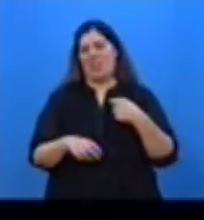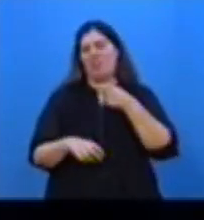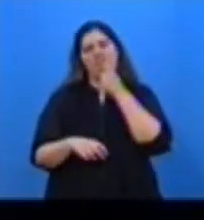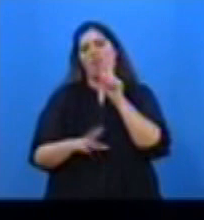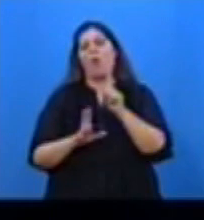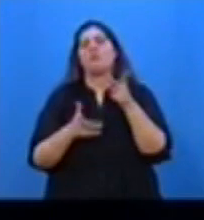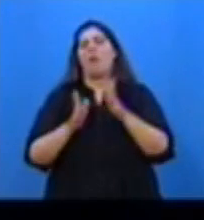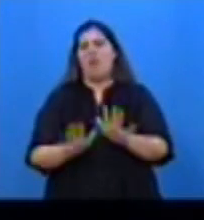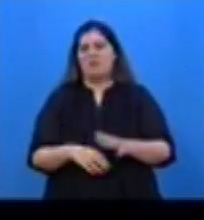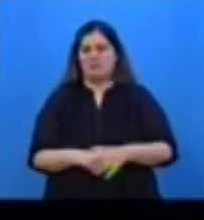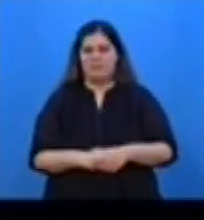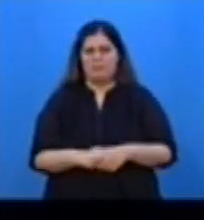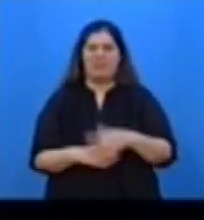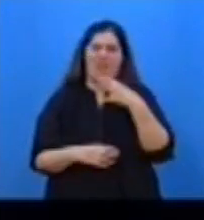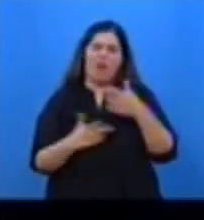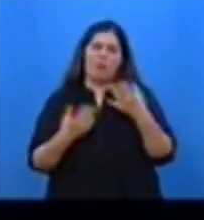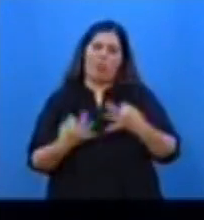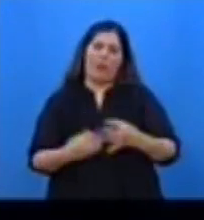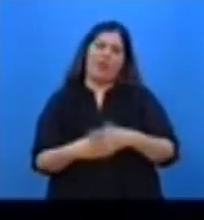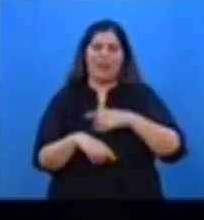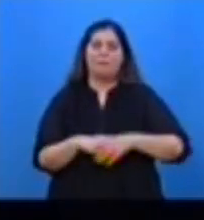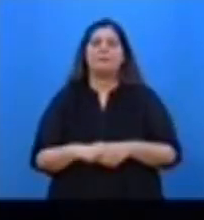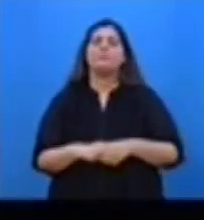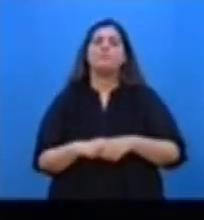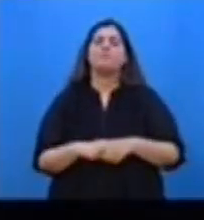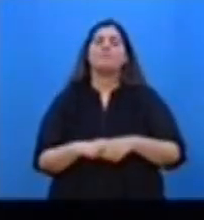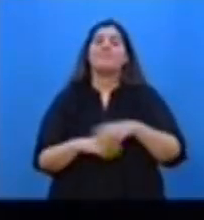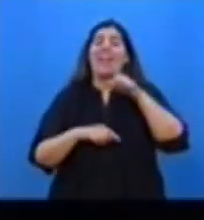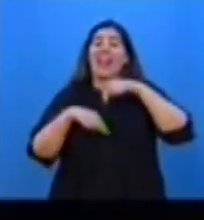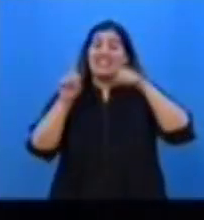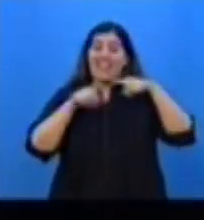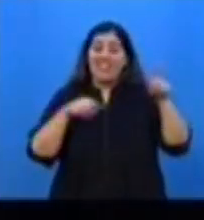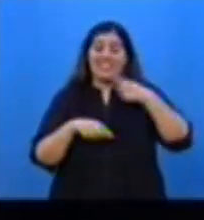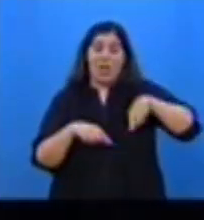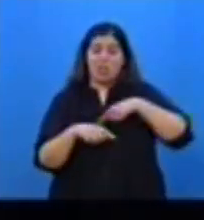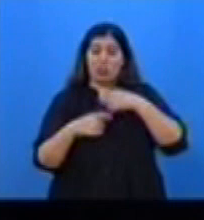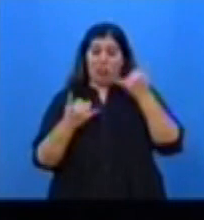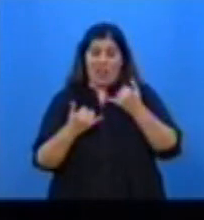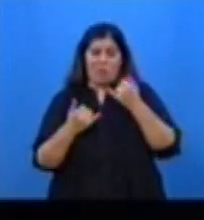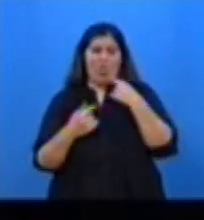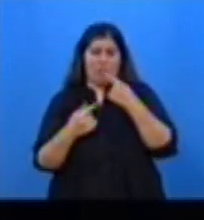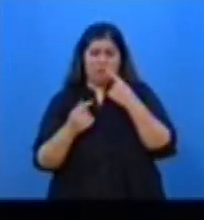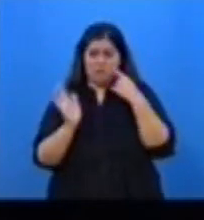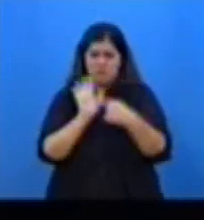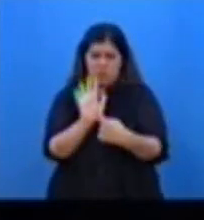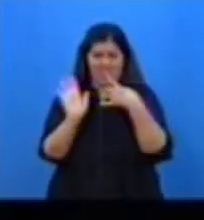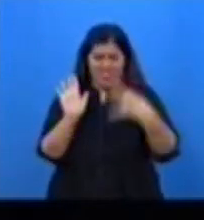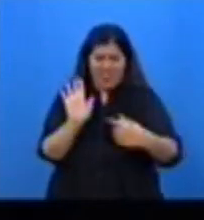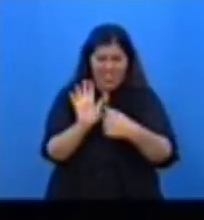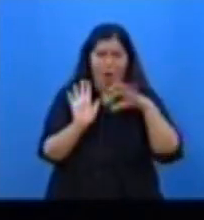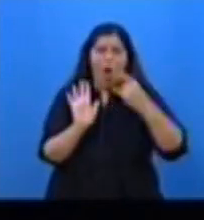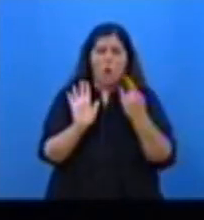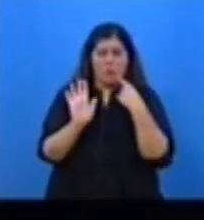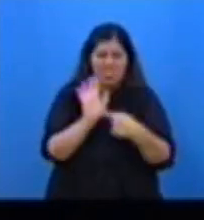gusta tratarlos de ese modo hablemos de verdad gracias a las estadísticas que tenemos que tenemos hoy dicen la verdad están avaladas por la onu y